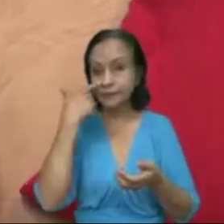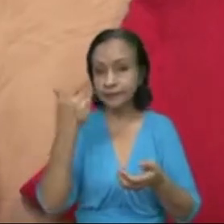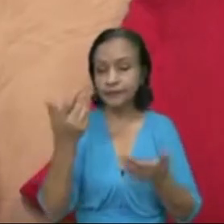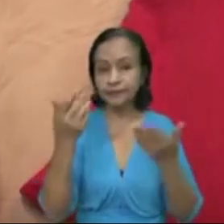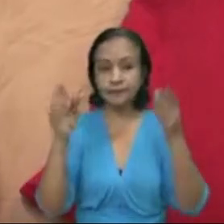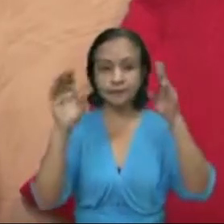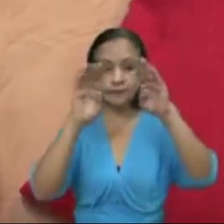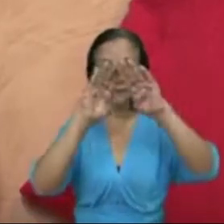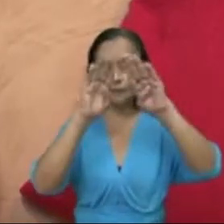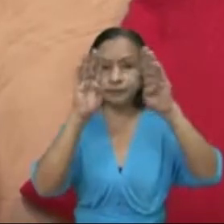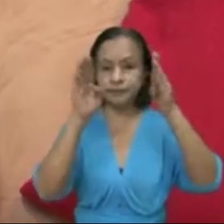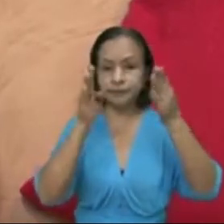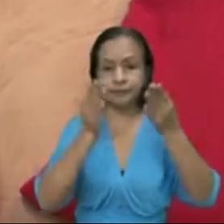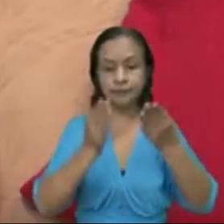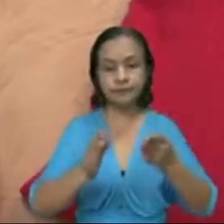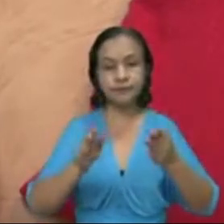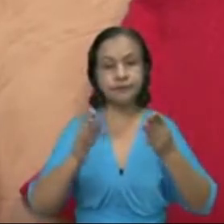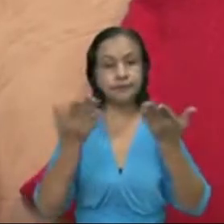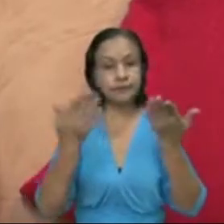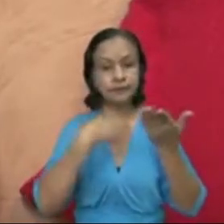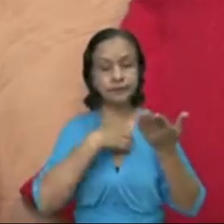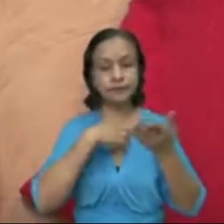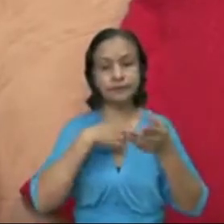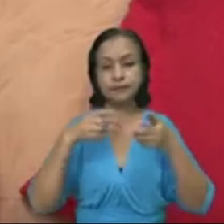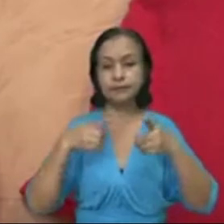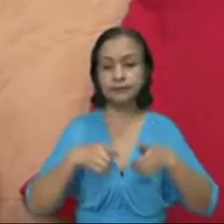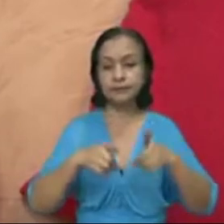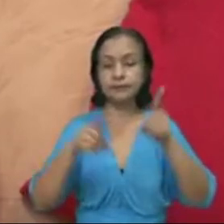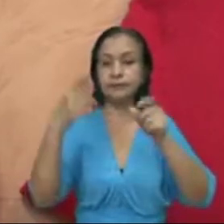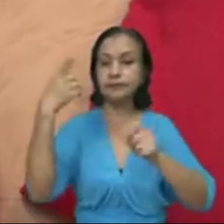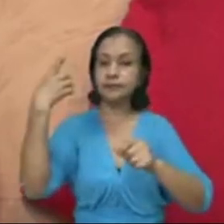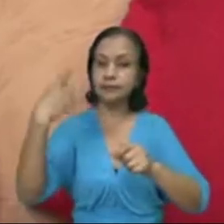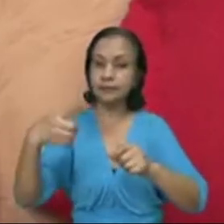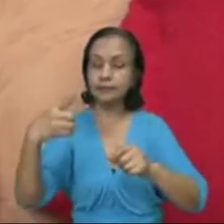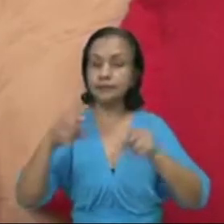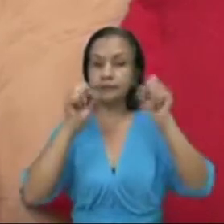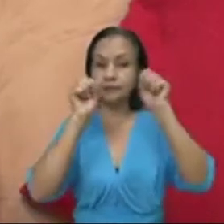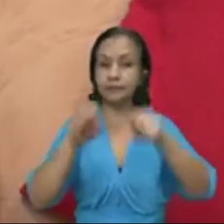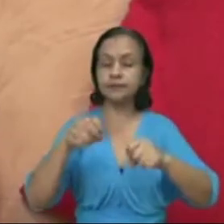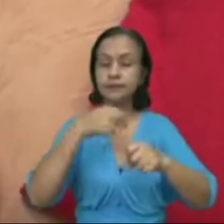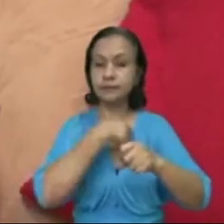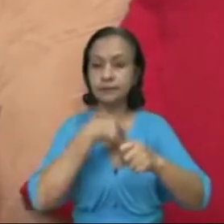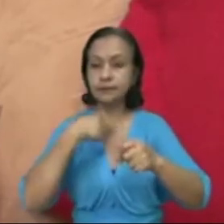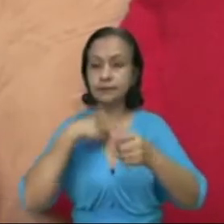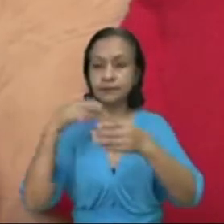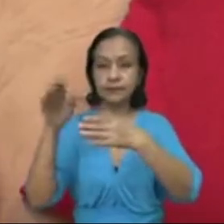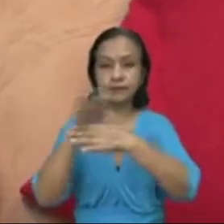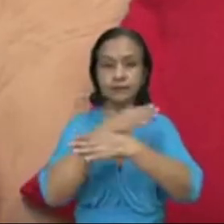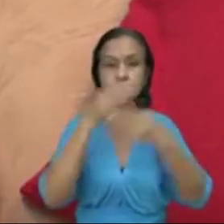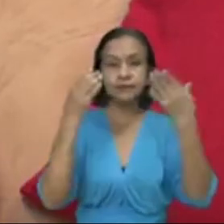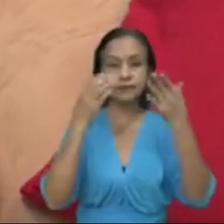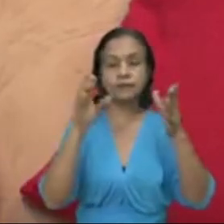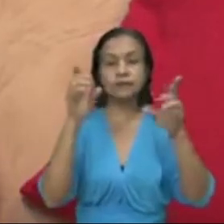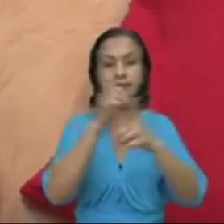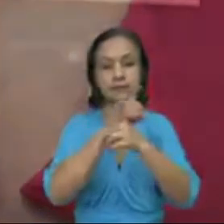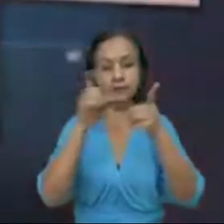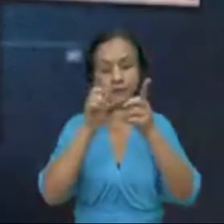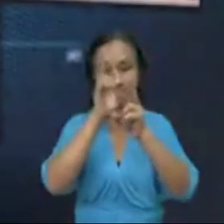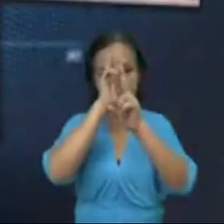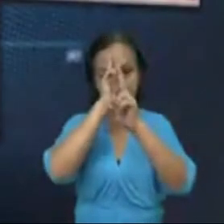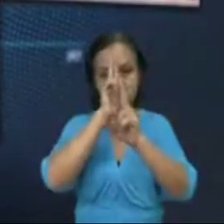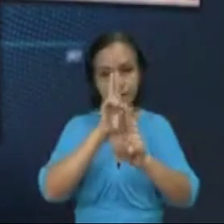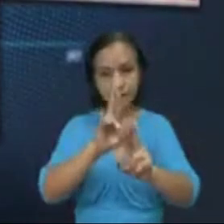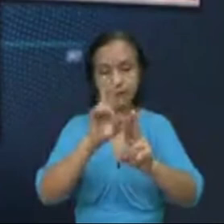que somos seres dignos de derechos, que tenemos capacidades, que tenemos habilidades y que merecen el respeto